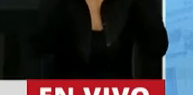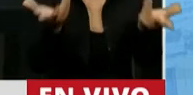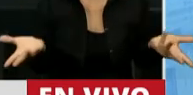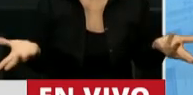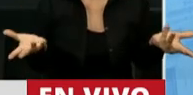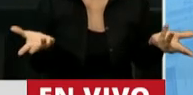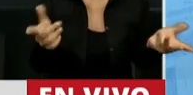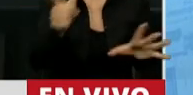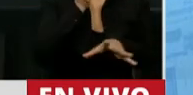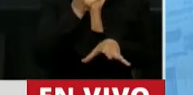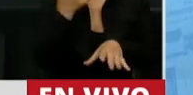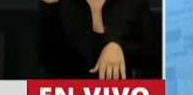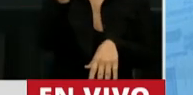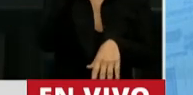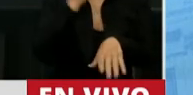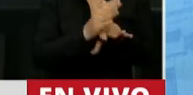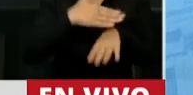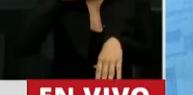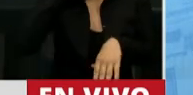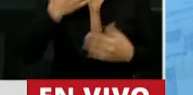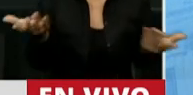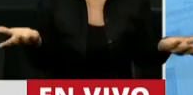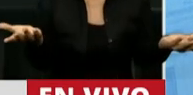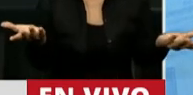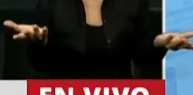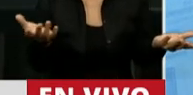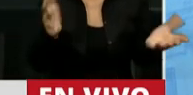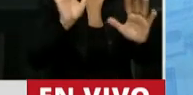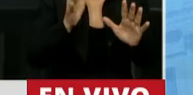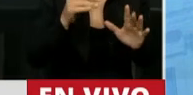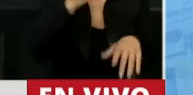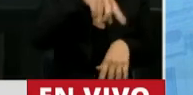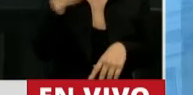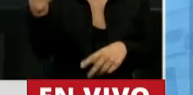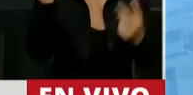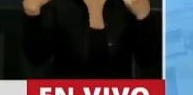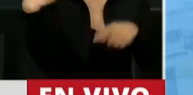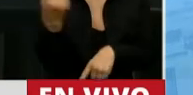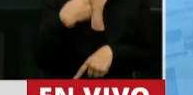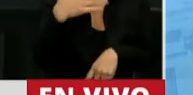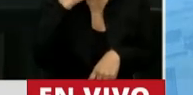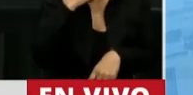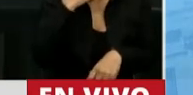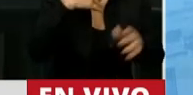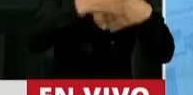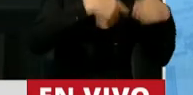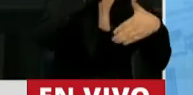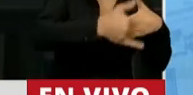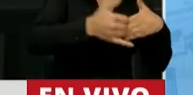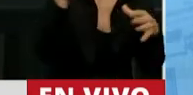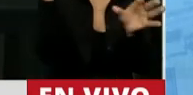Nos están tomando de giles, nos están tomando de giles, señora presidenta. Timba sí, escuelas